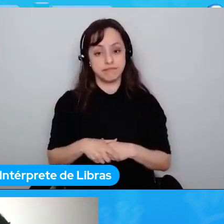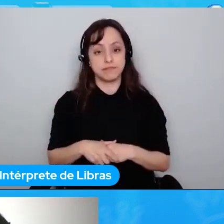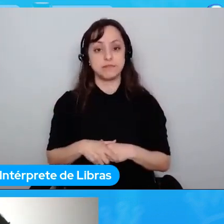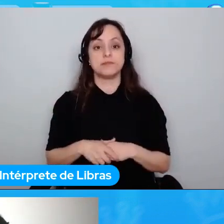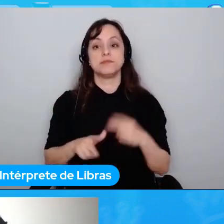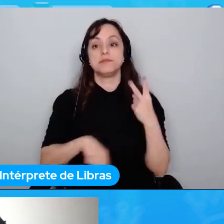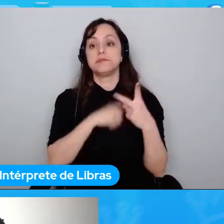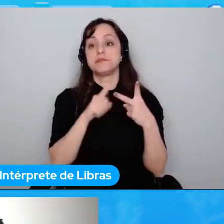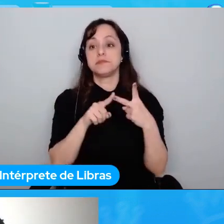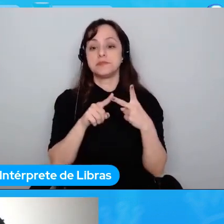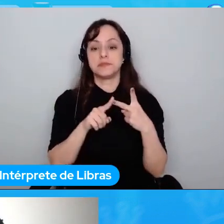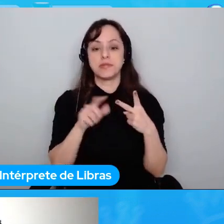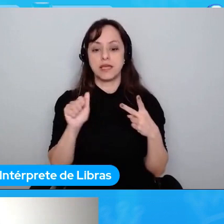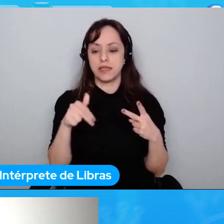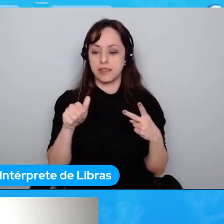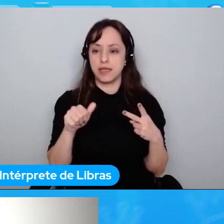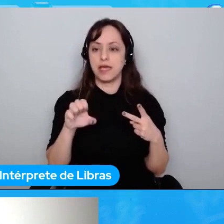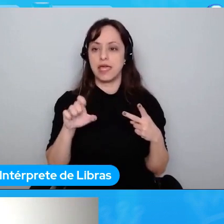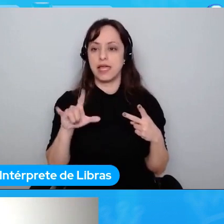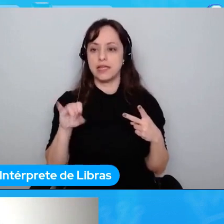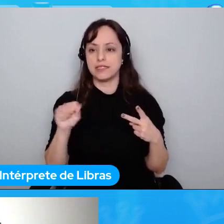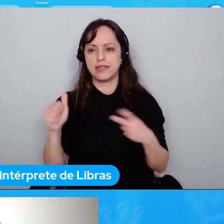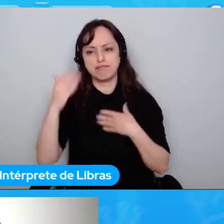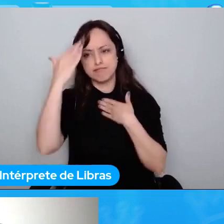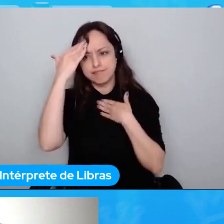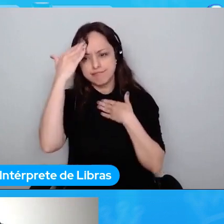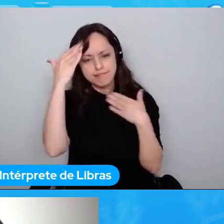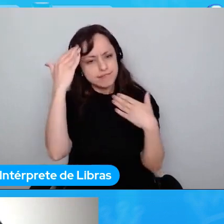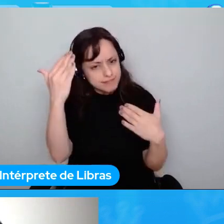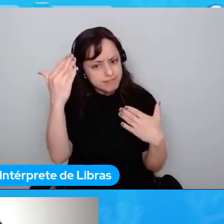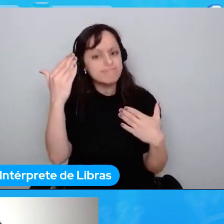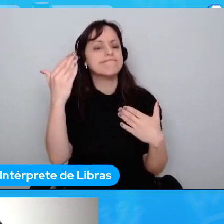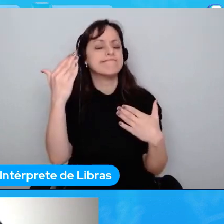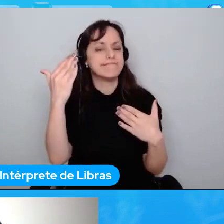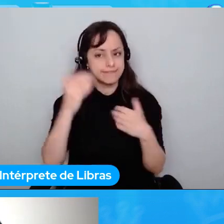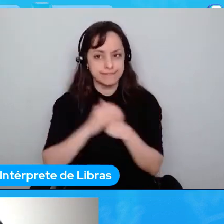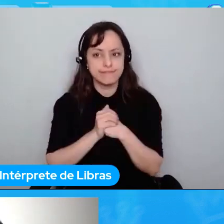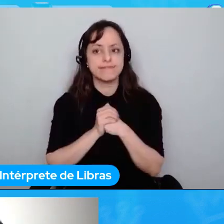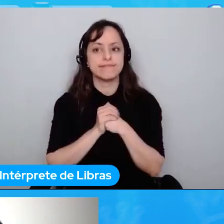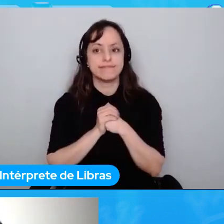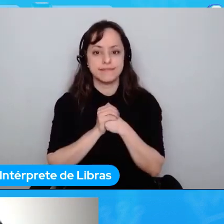Después, Ana Elisa, muchas gracias a ustedes. Bueno, no, a